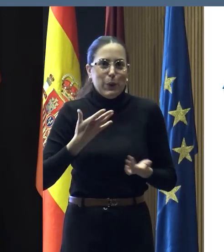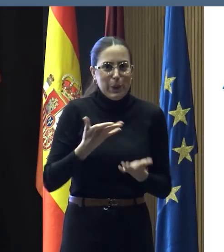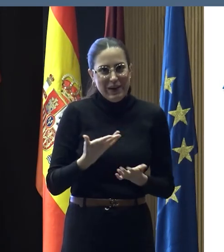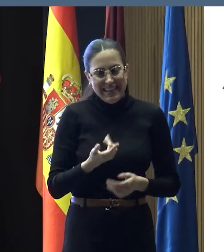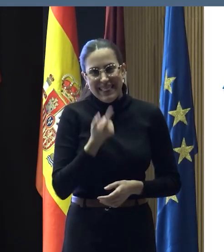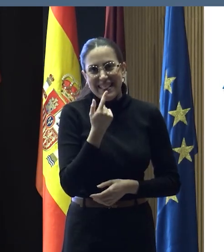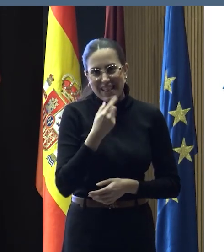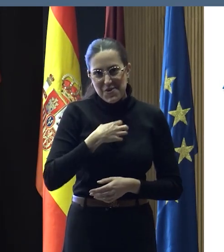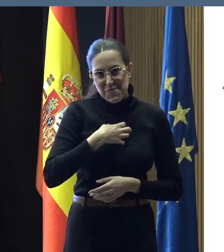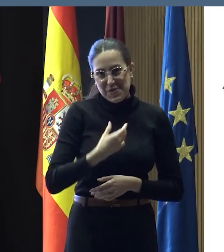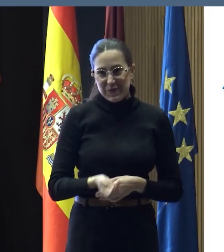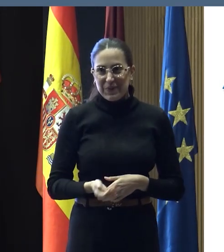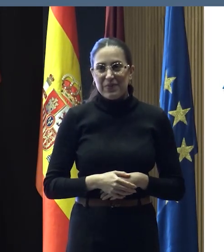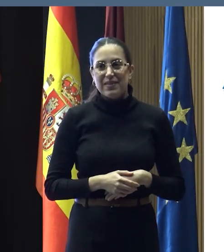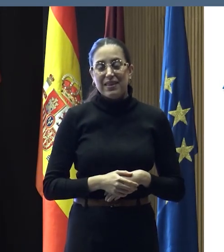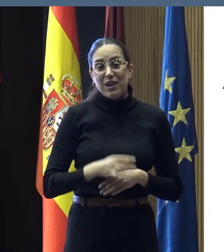decir mucho más.